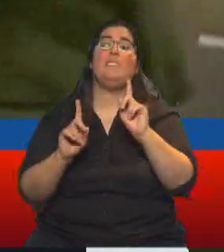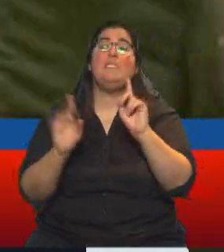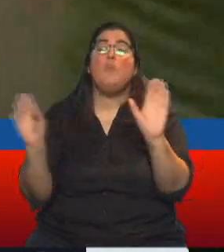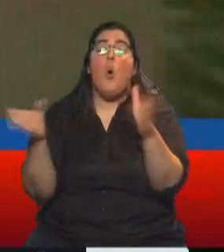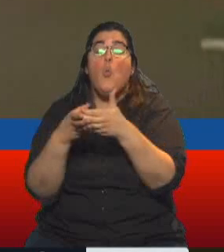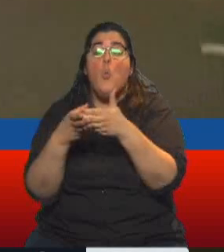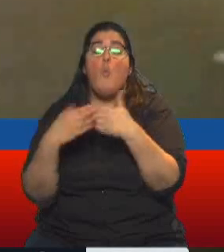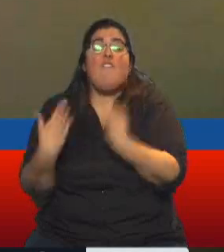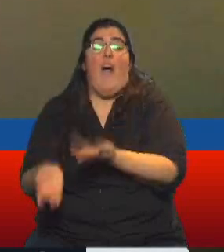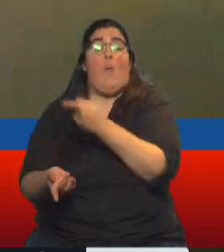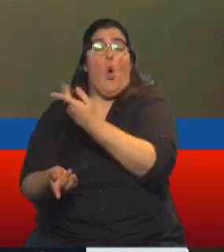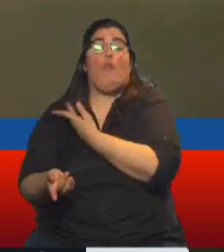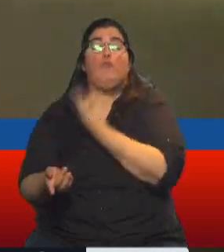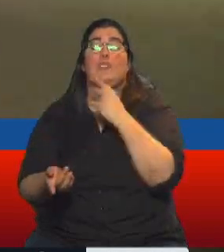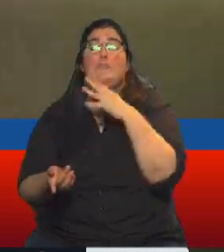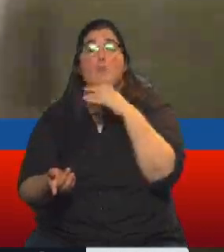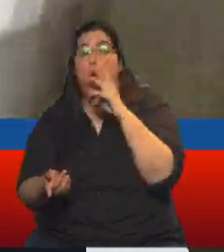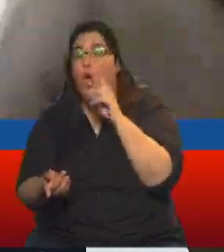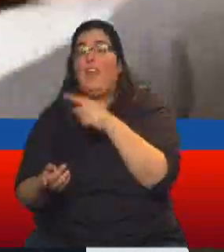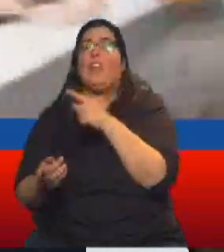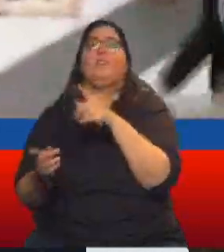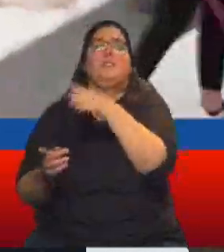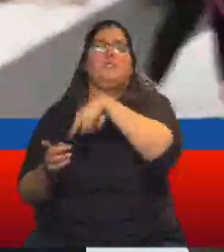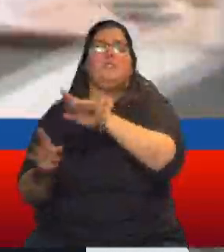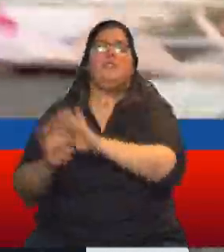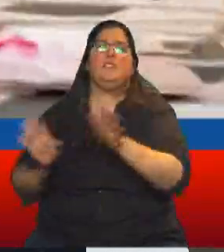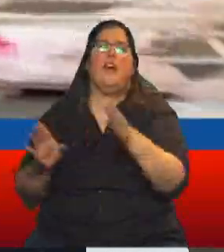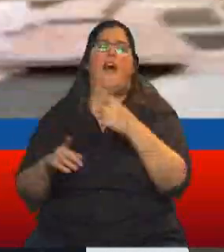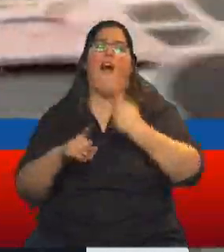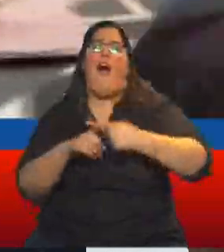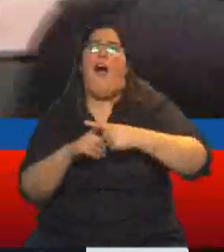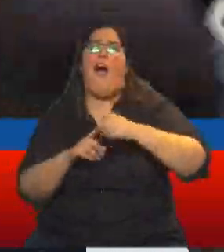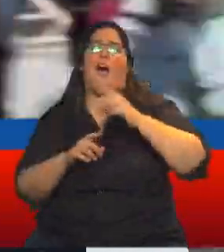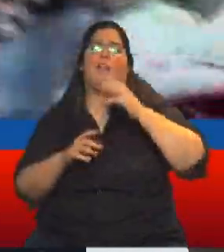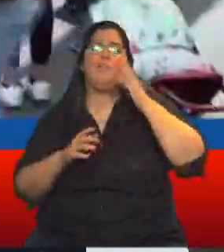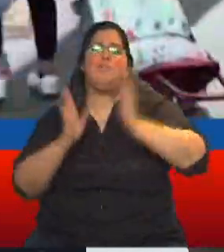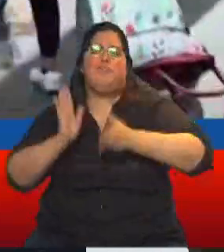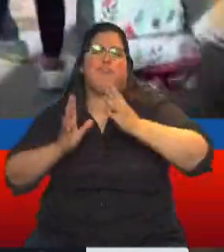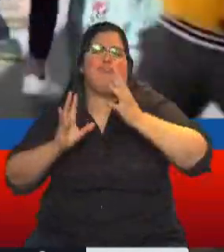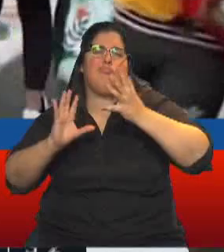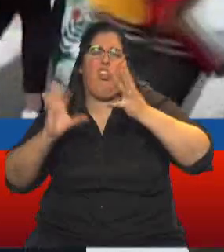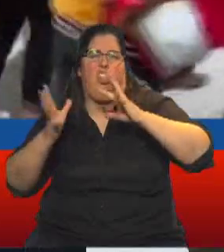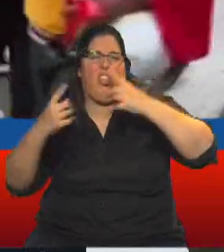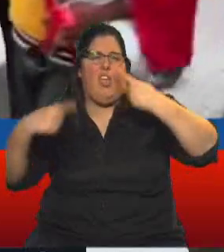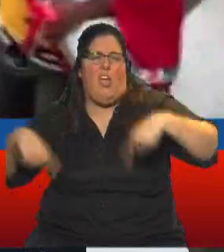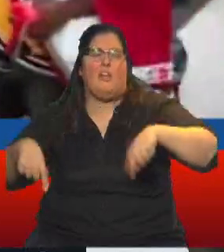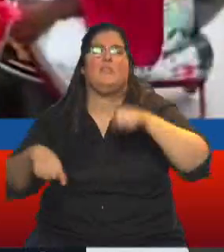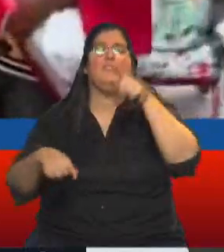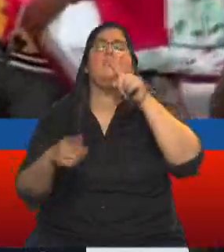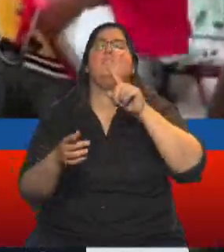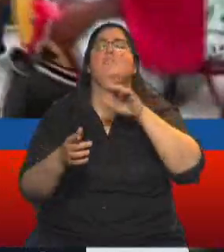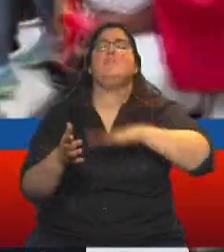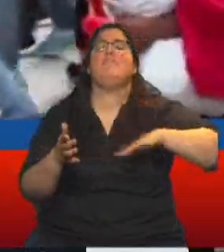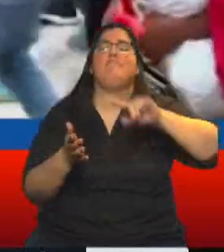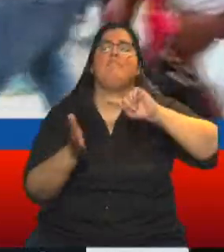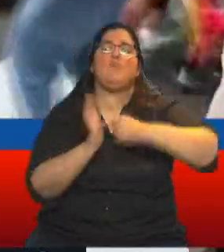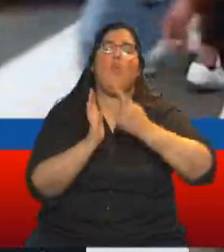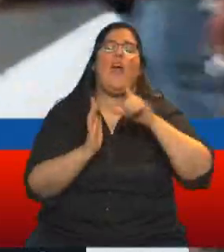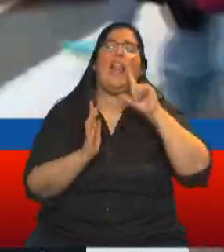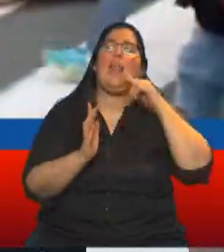grupos de choque de Fuerza Popular protagonizaron una serie de actos vandálicos en el centro de Lima, incluyendo un intento de toma del